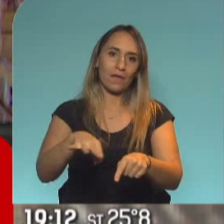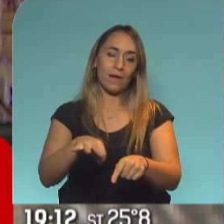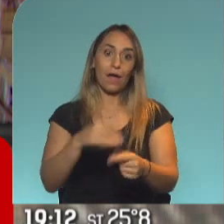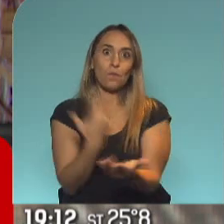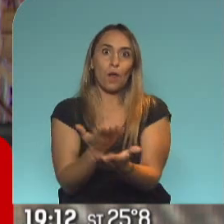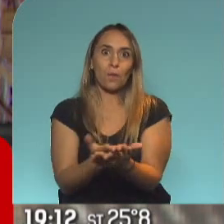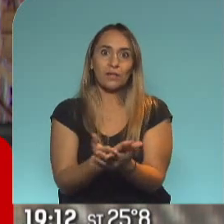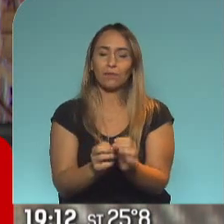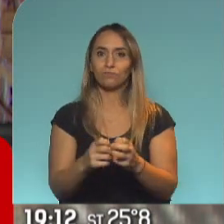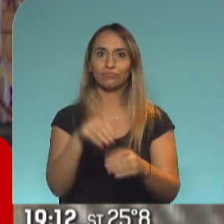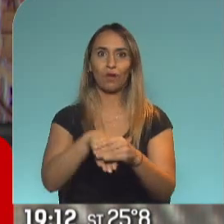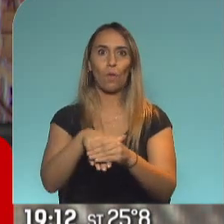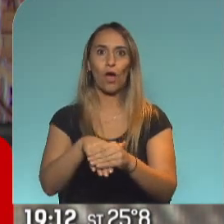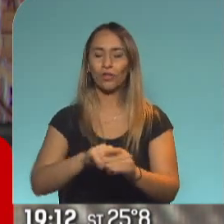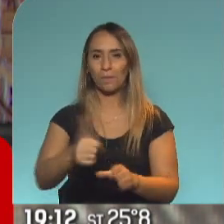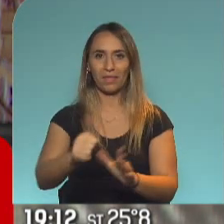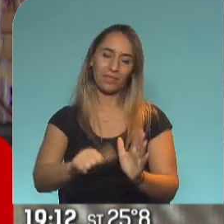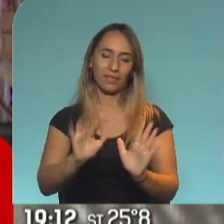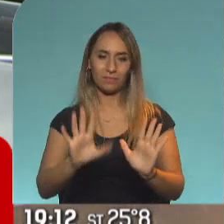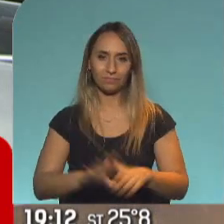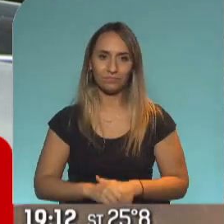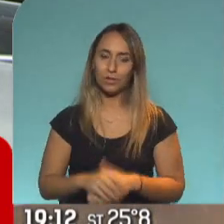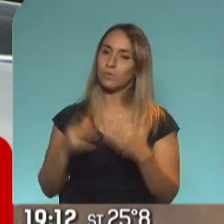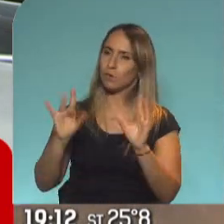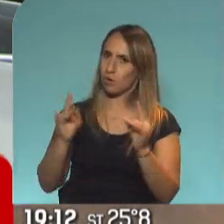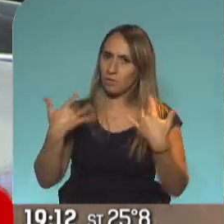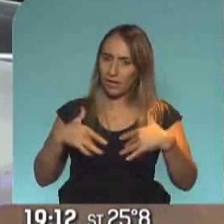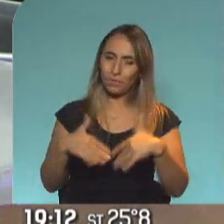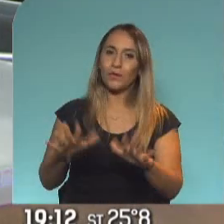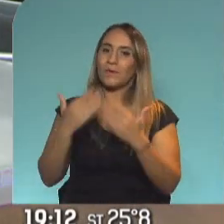claro, sí, muy, muy complejo. Vamos a seguir de cerca este tema. Gracias, Nico. Volvemos con Diana.